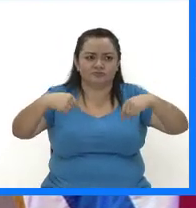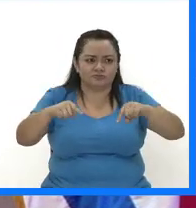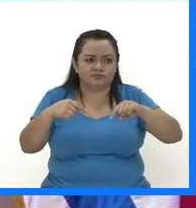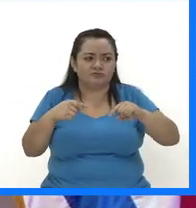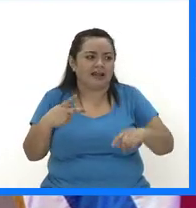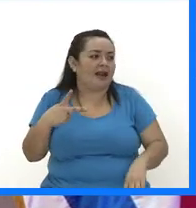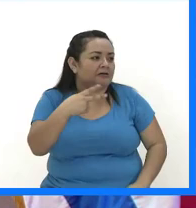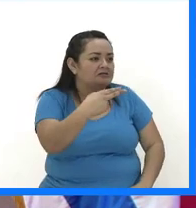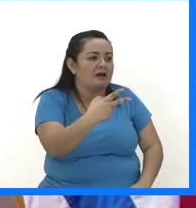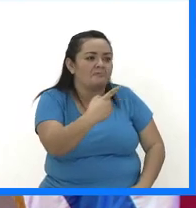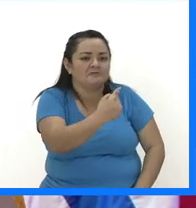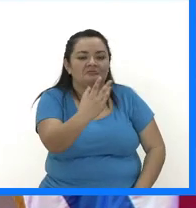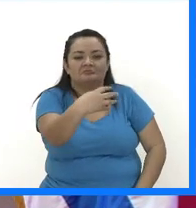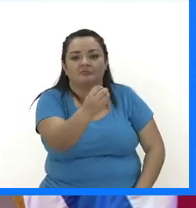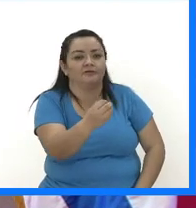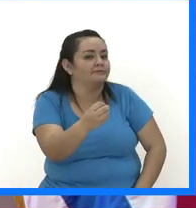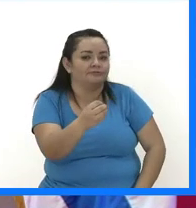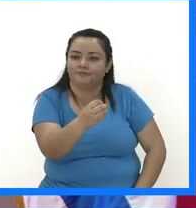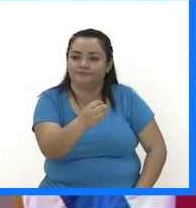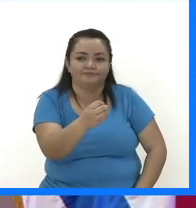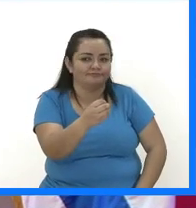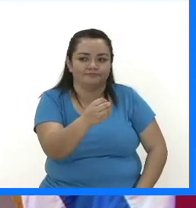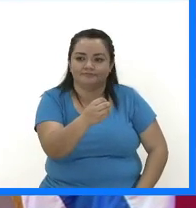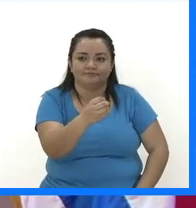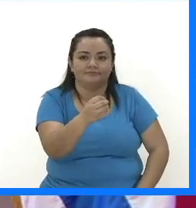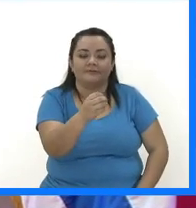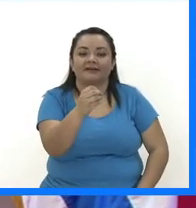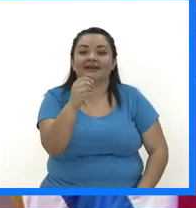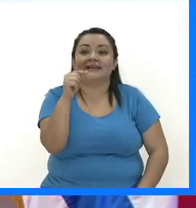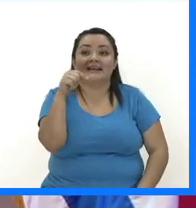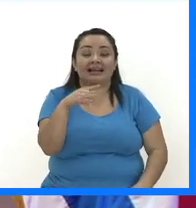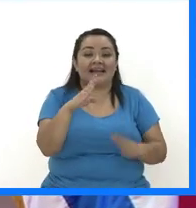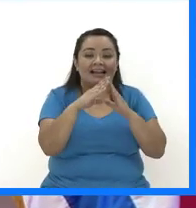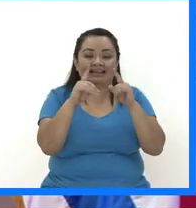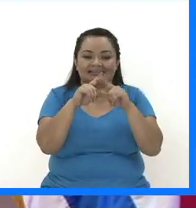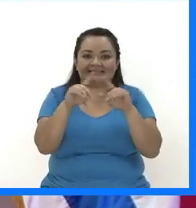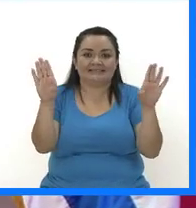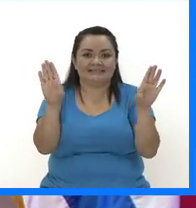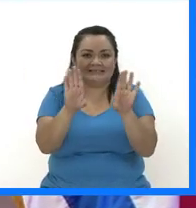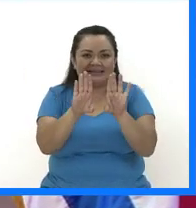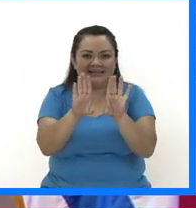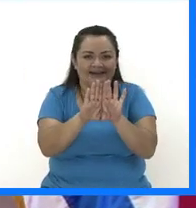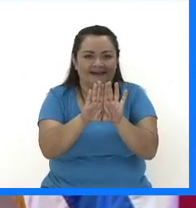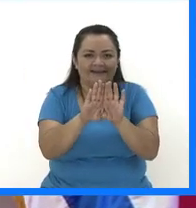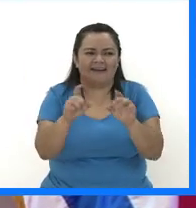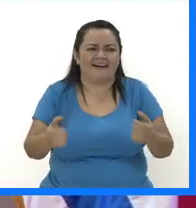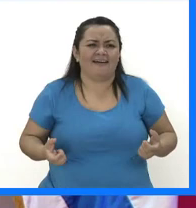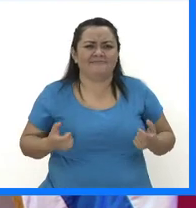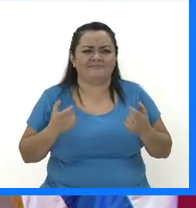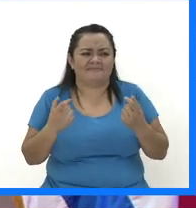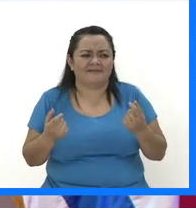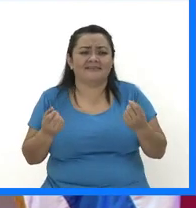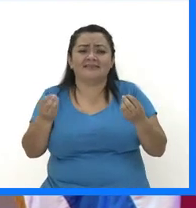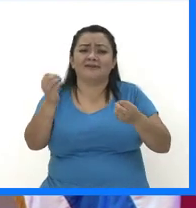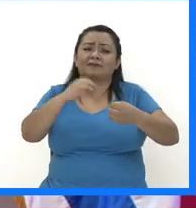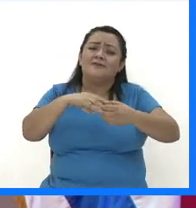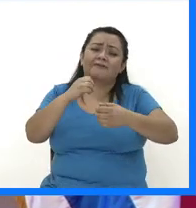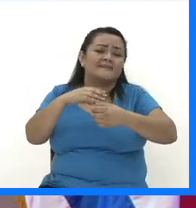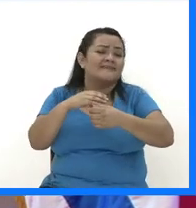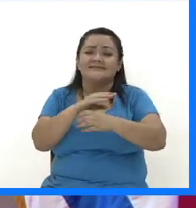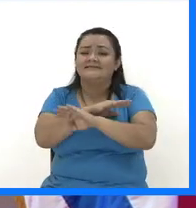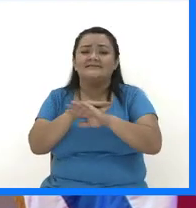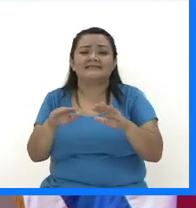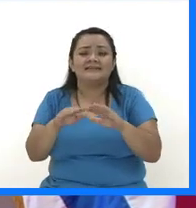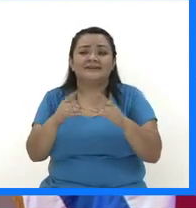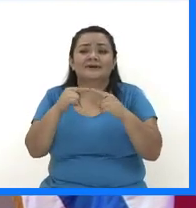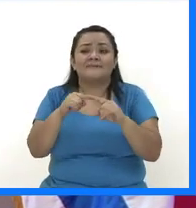ninguno de la gente su personal y tenemos la iglesia cerrada y no tienen la cantidad de gente que manda que viene pero los